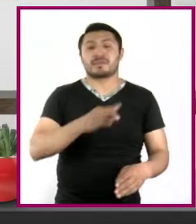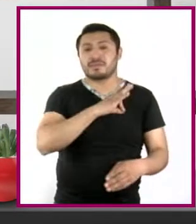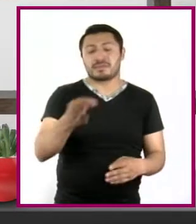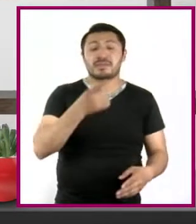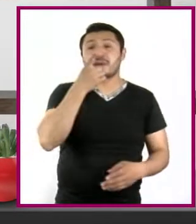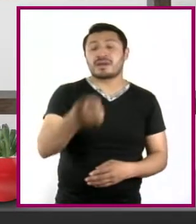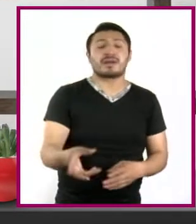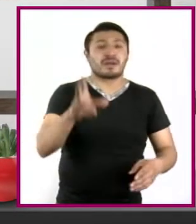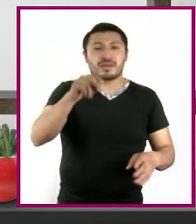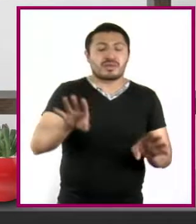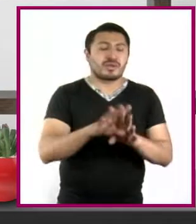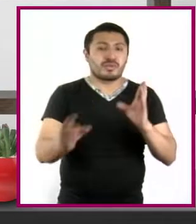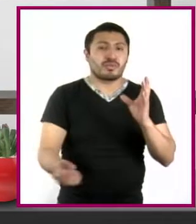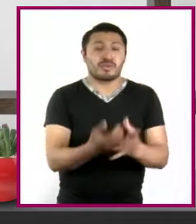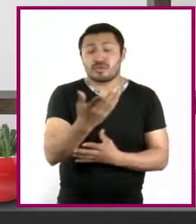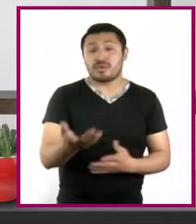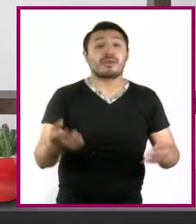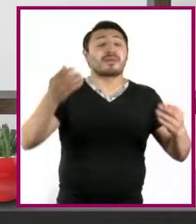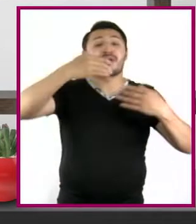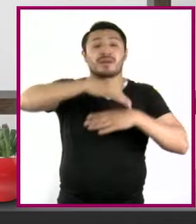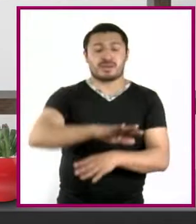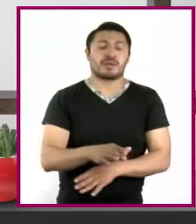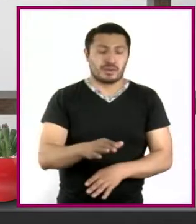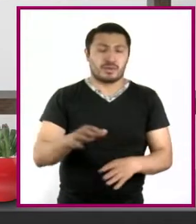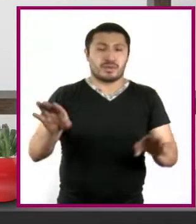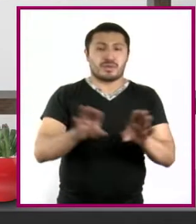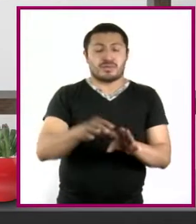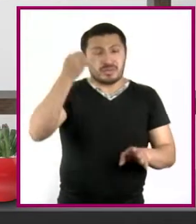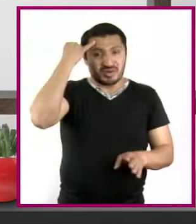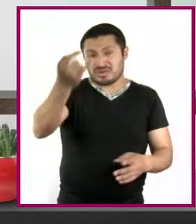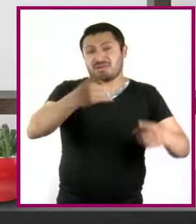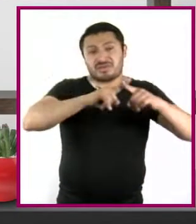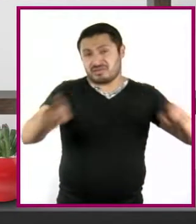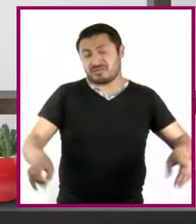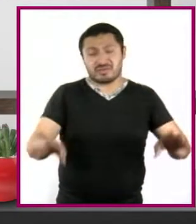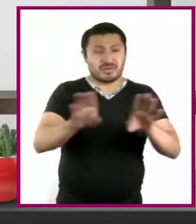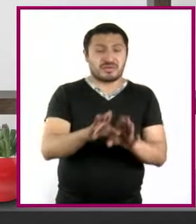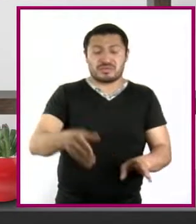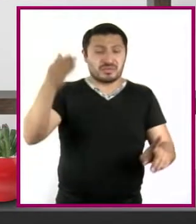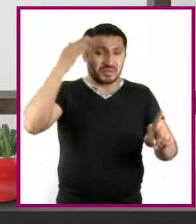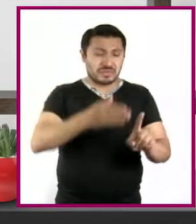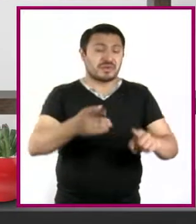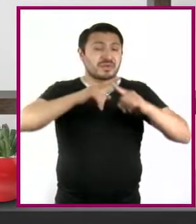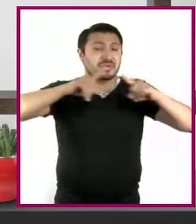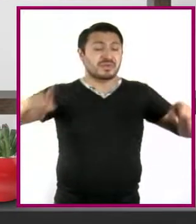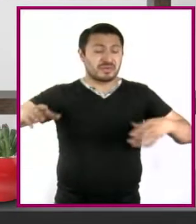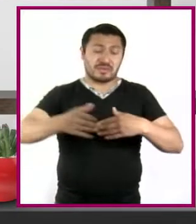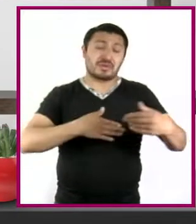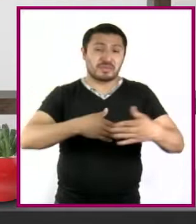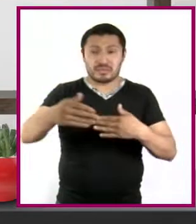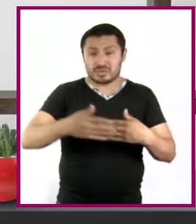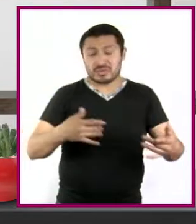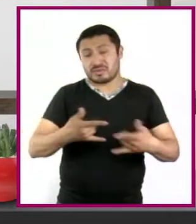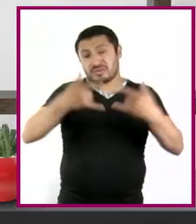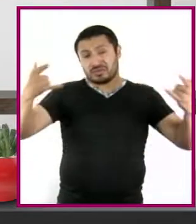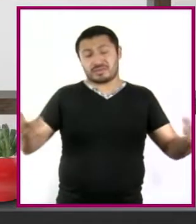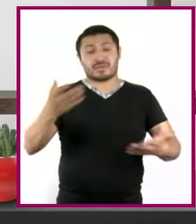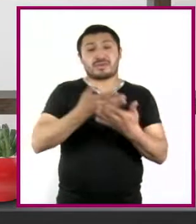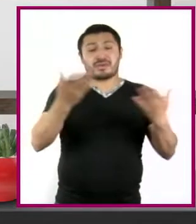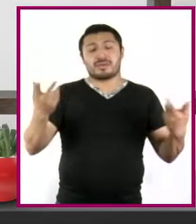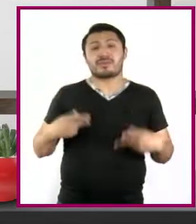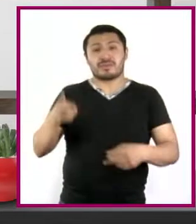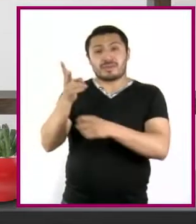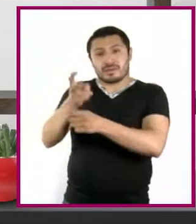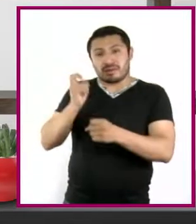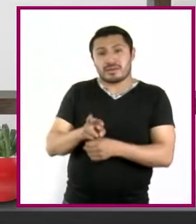trata de una nueva disciplina, sino más bien de un enfoque distinto, de una perspectiva renovada de la historia. Dejemos que nuestro invitado,